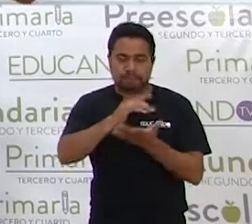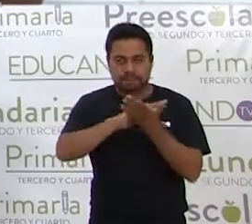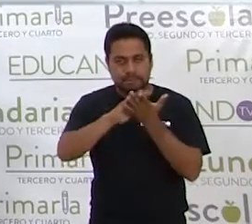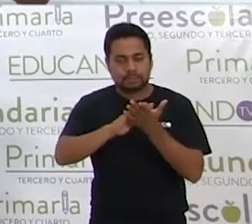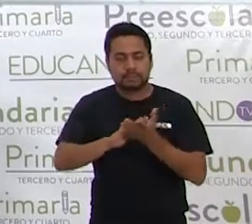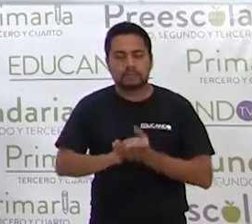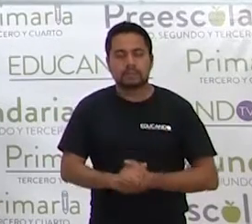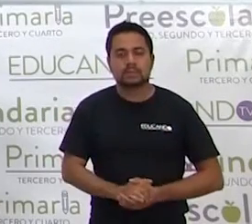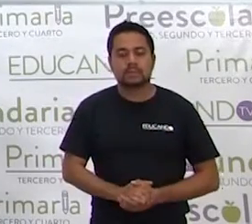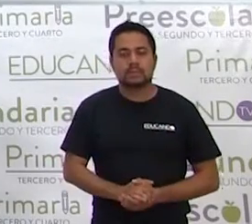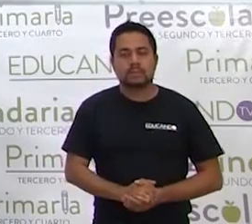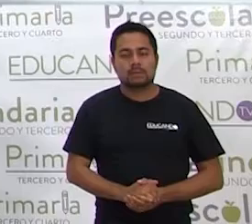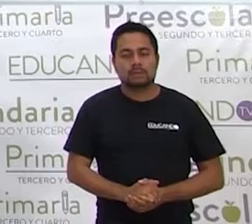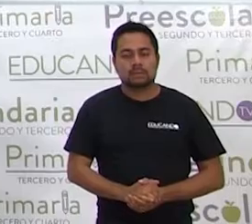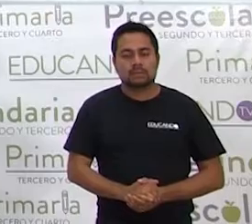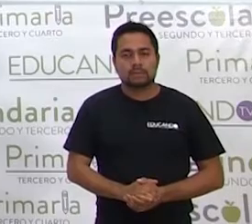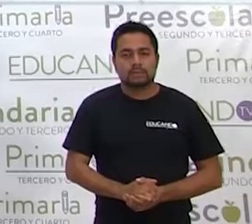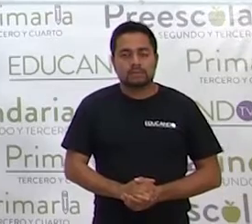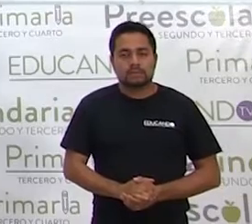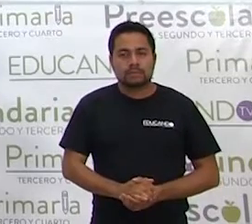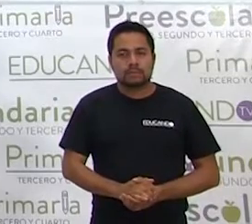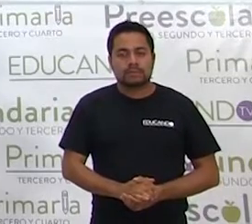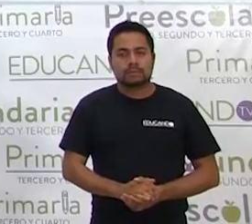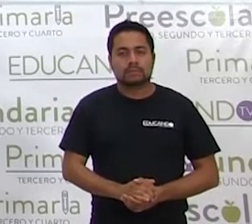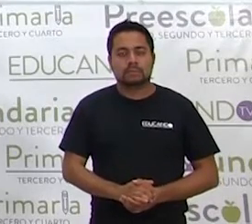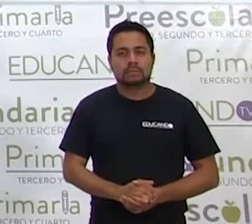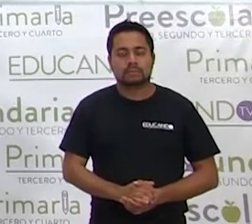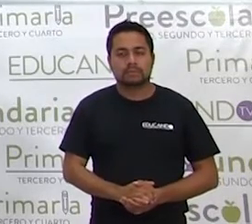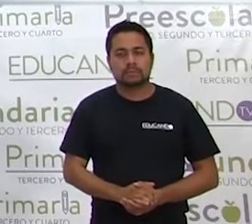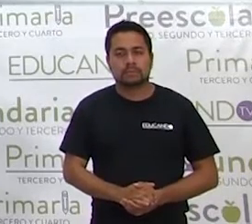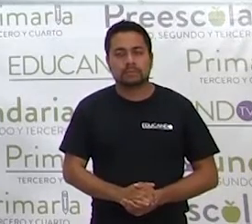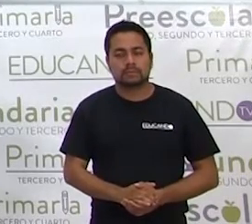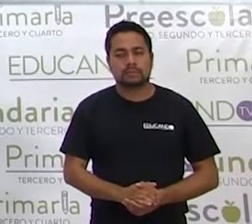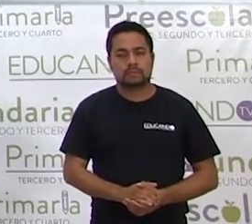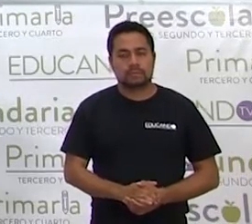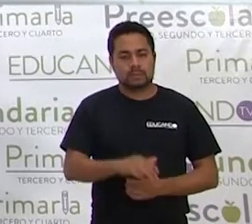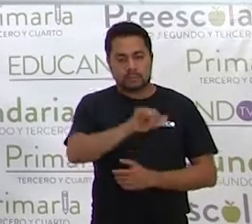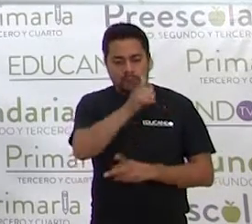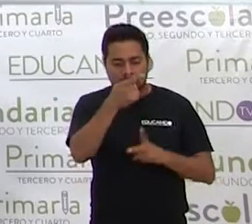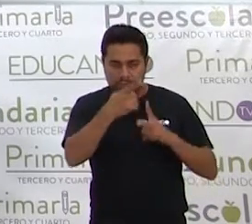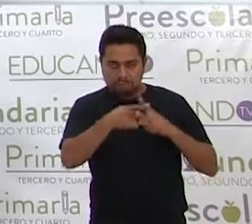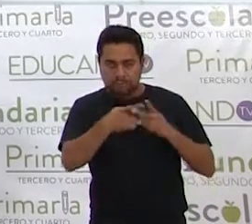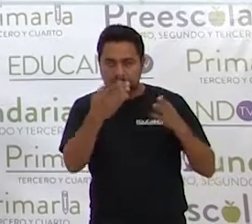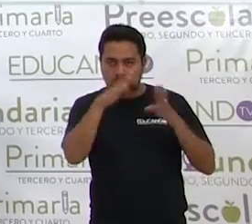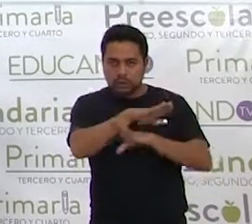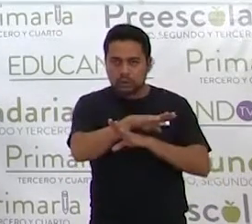vamos a hacer el otro otro problema de ecuación